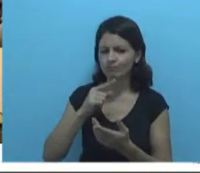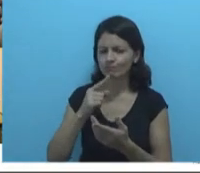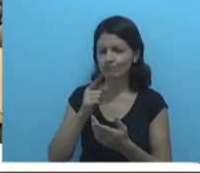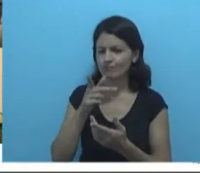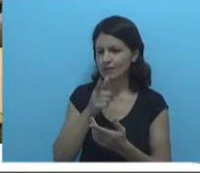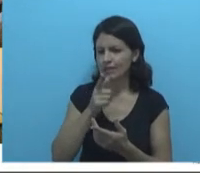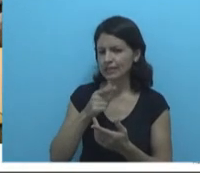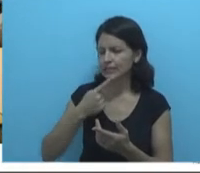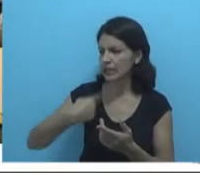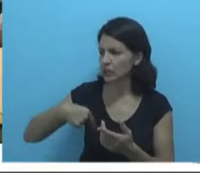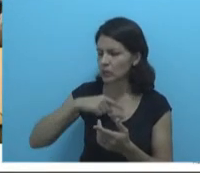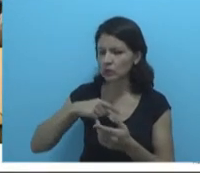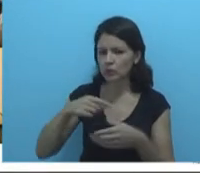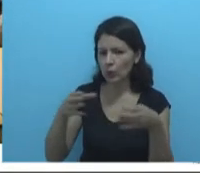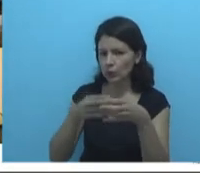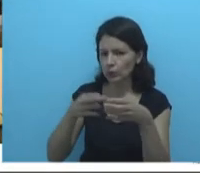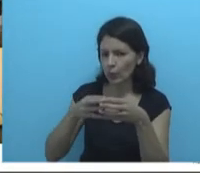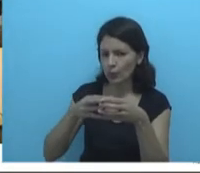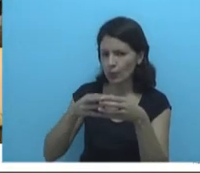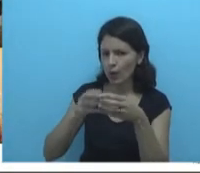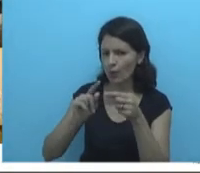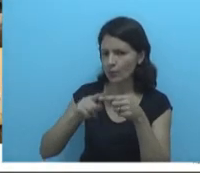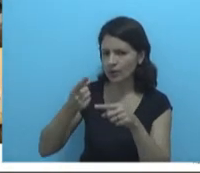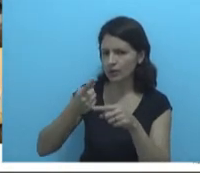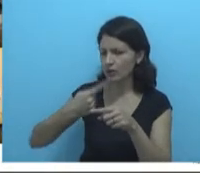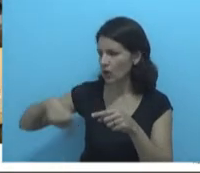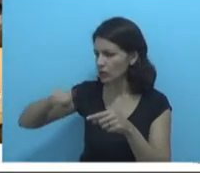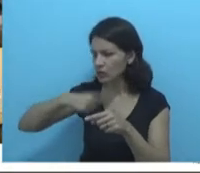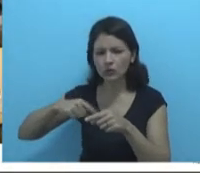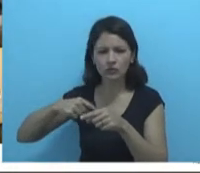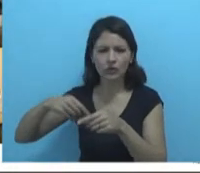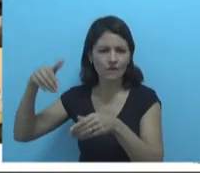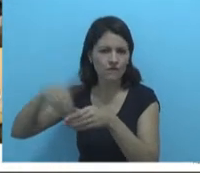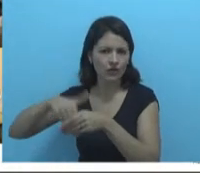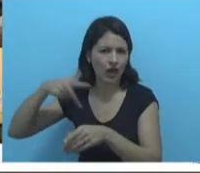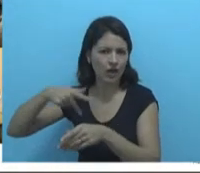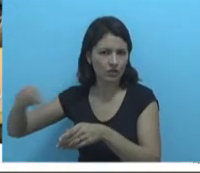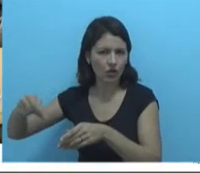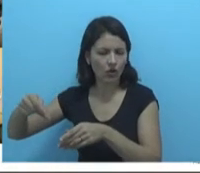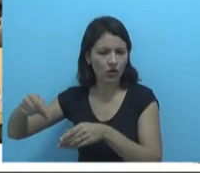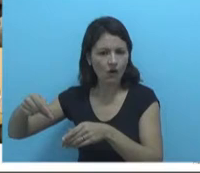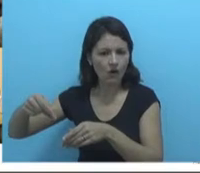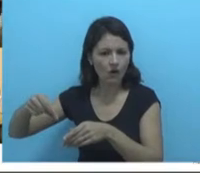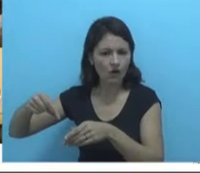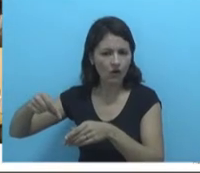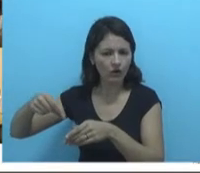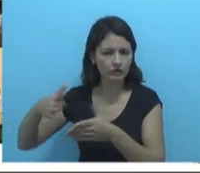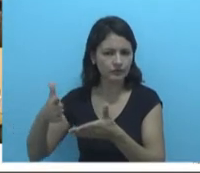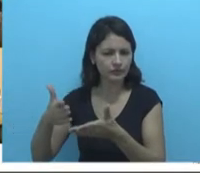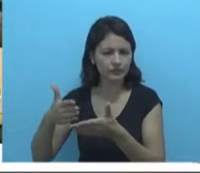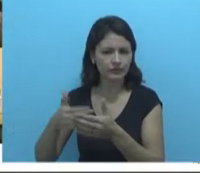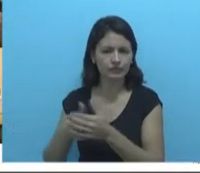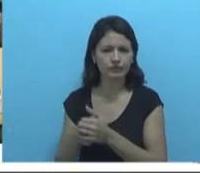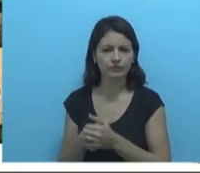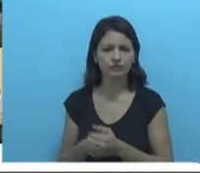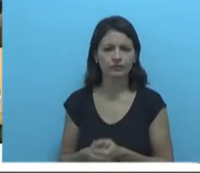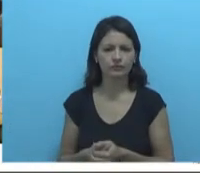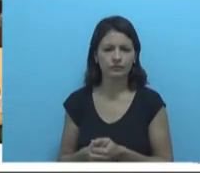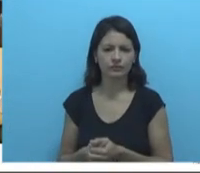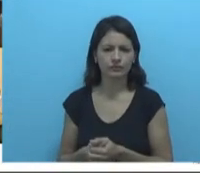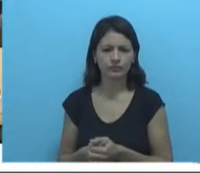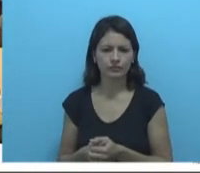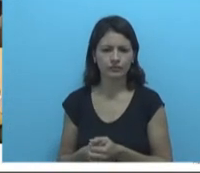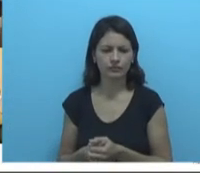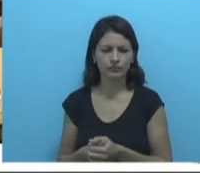el bloque nuestro en el Senado no votó a favor, no votó favorablemente, porque bueno,